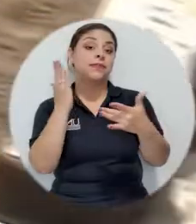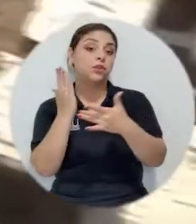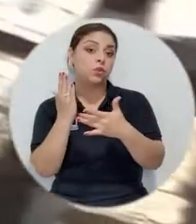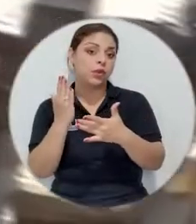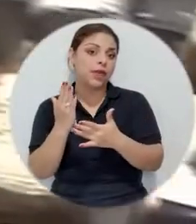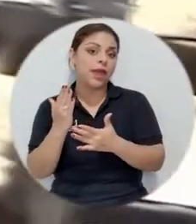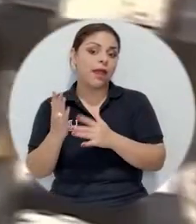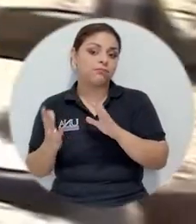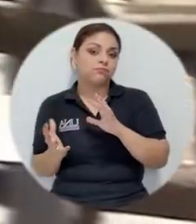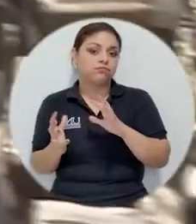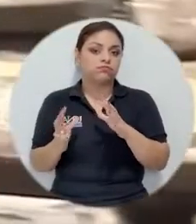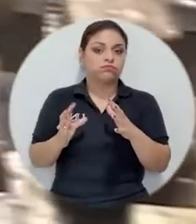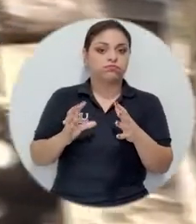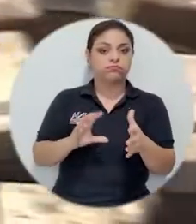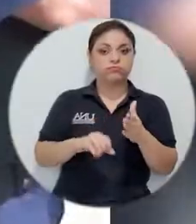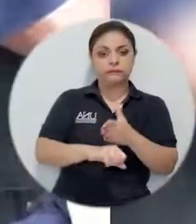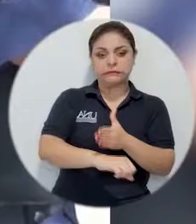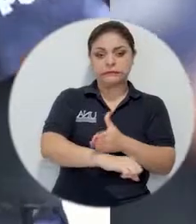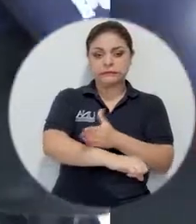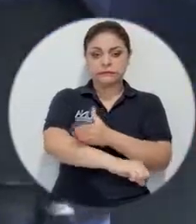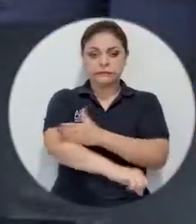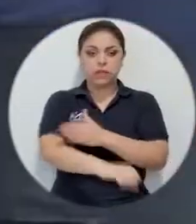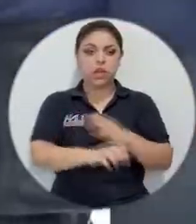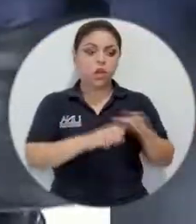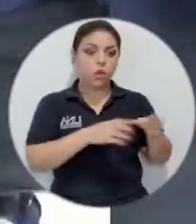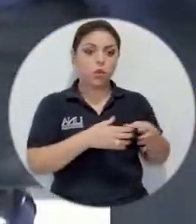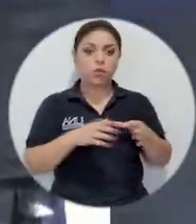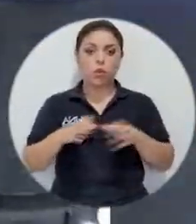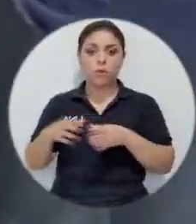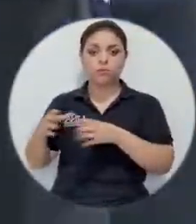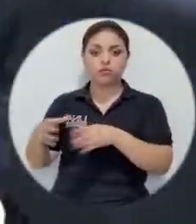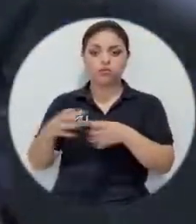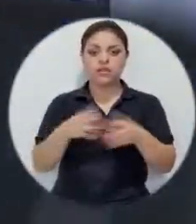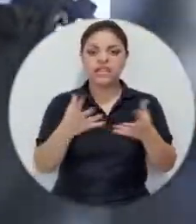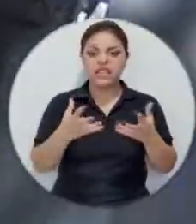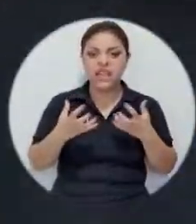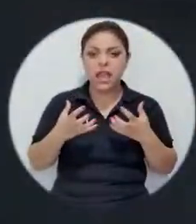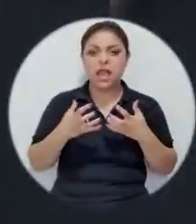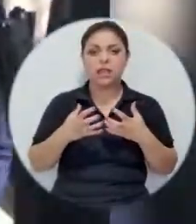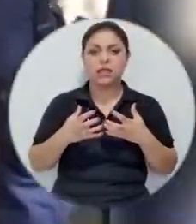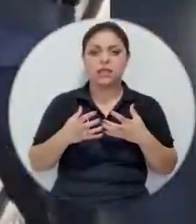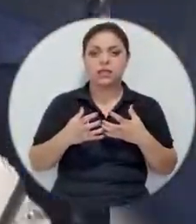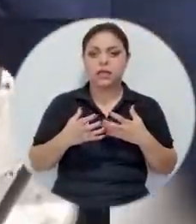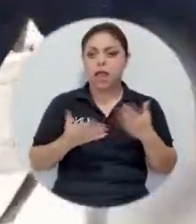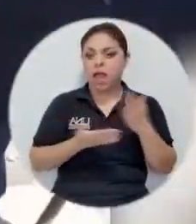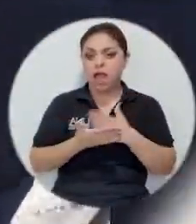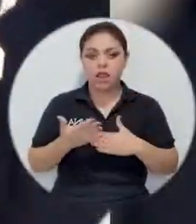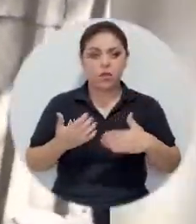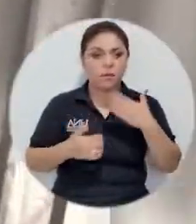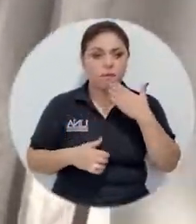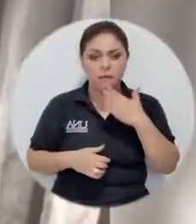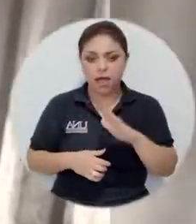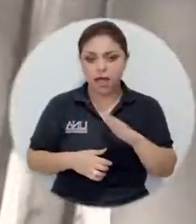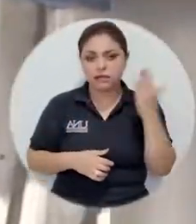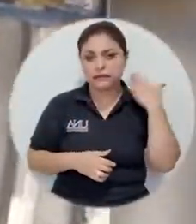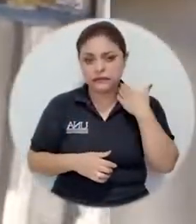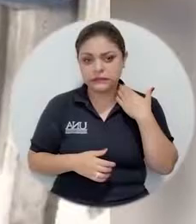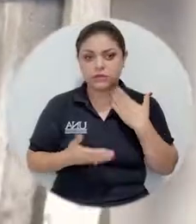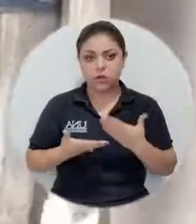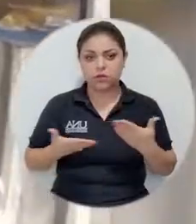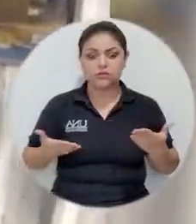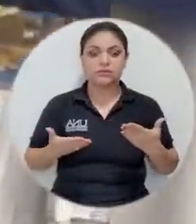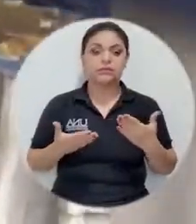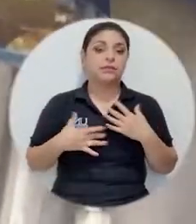va progresando, todos los grupos que buscan cometer actos ilícitos o operar al margen de la legalidad o tienen